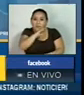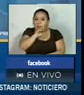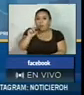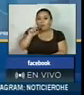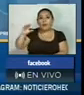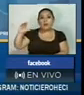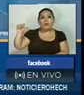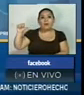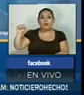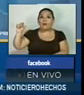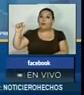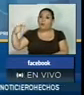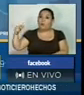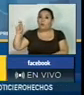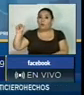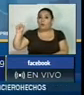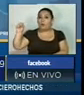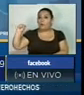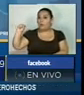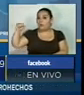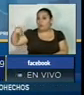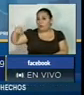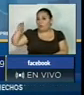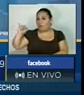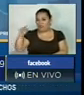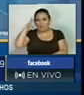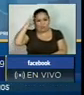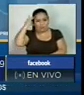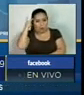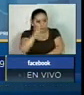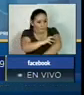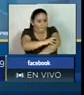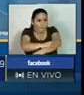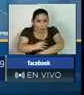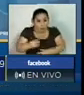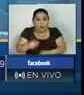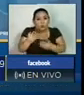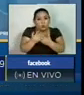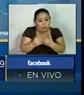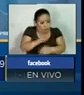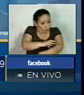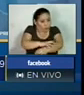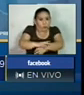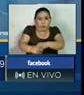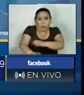Kawasaki o el síndrome de shock tóxico que causa inflamación en sus vasos sanguíneos.